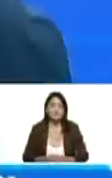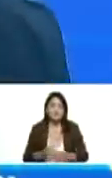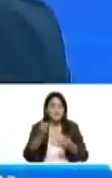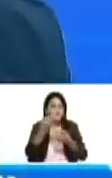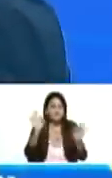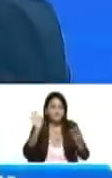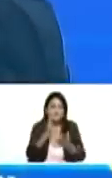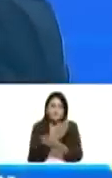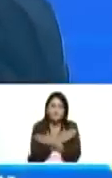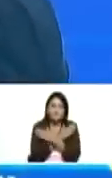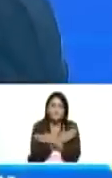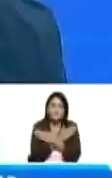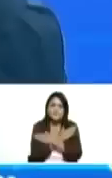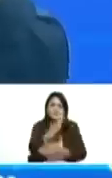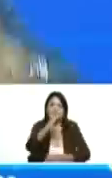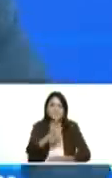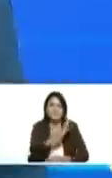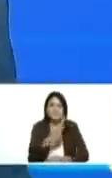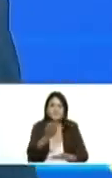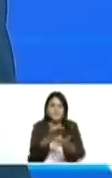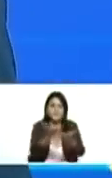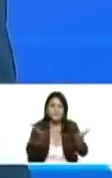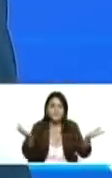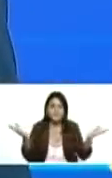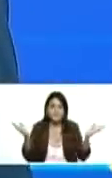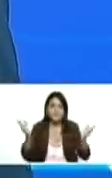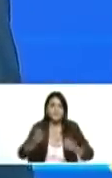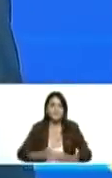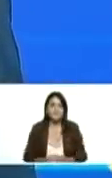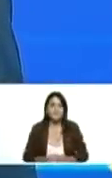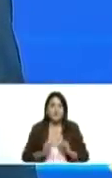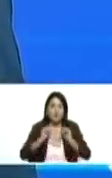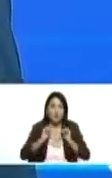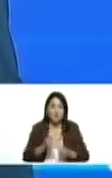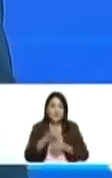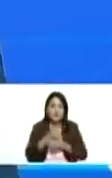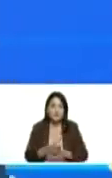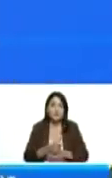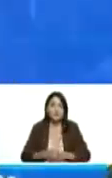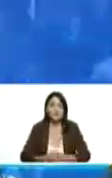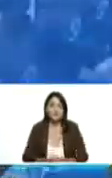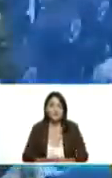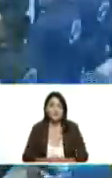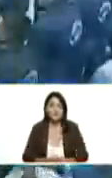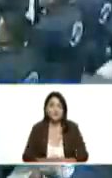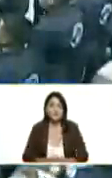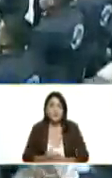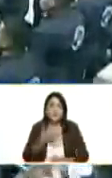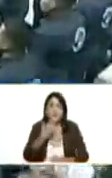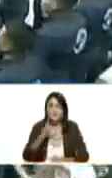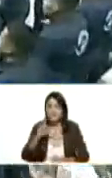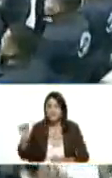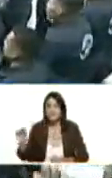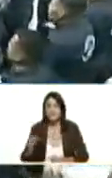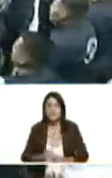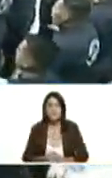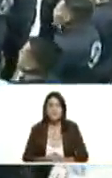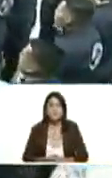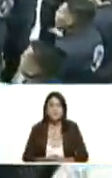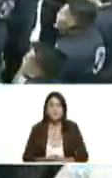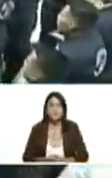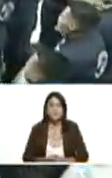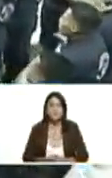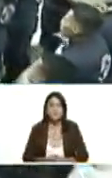total. Felicidades y bendiciones a toda la policía del país. Adelante, vamos a iniciar este acto. Comandante, permiso para retirarme.